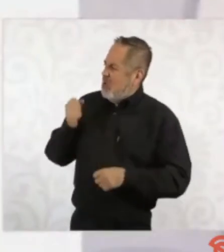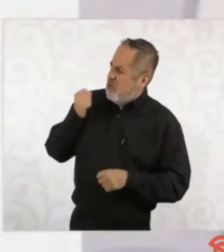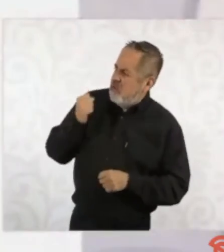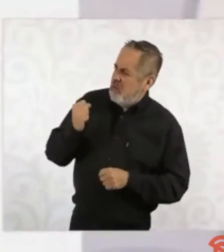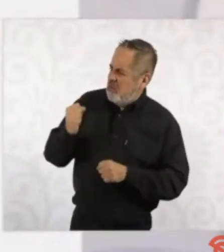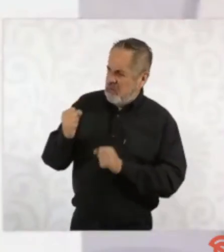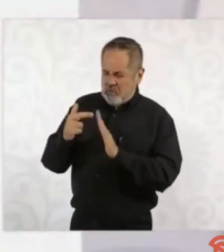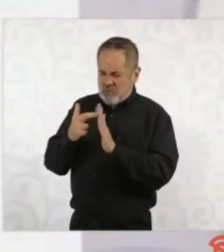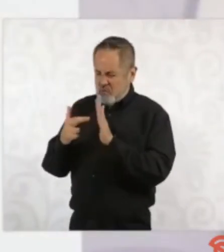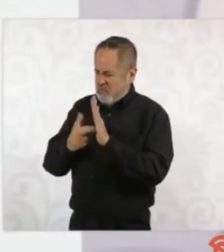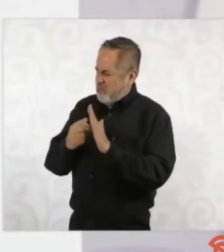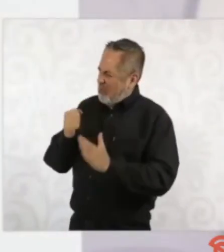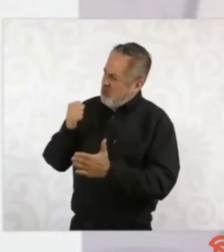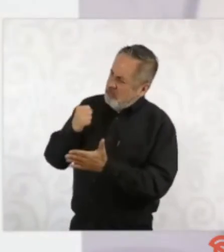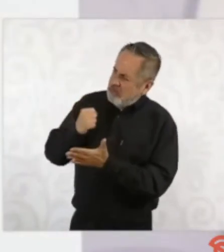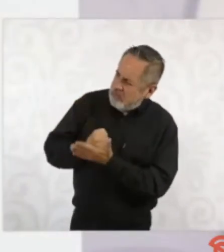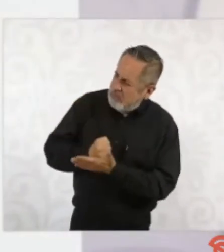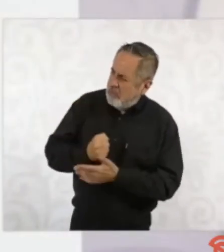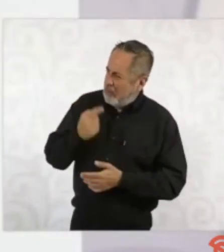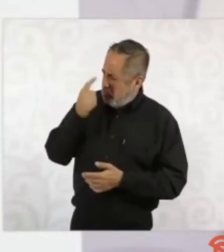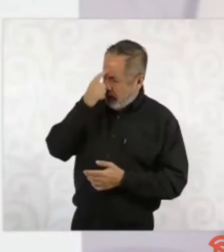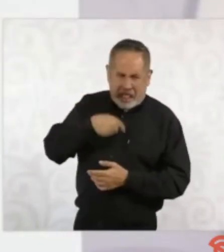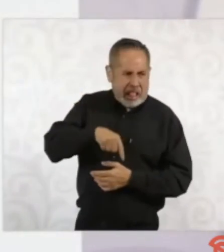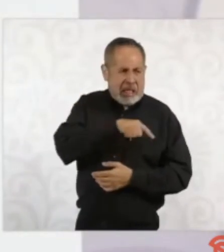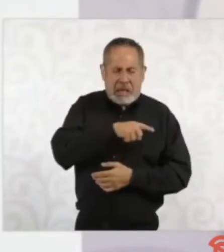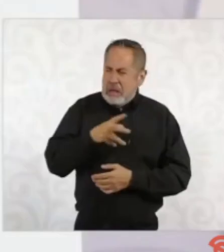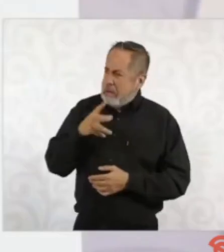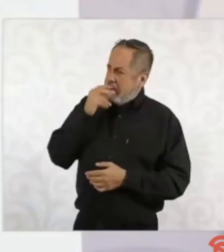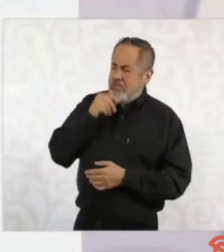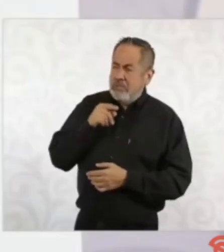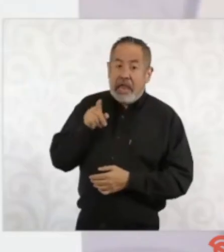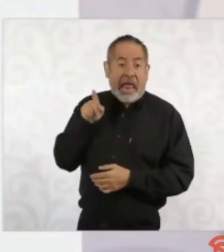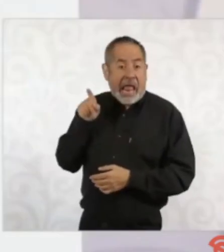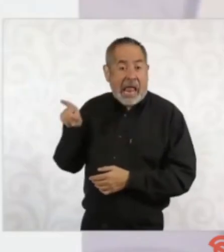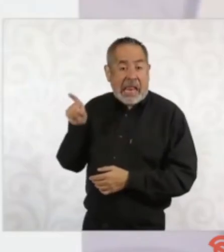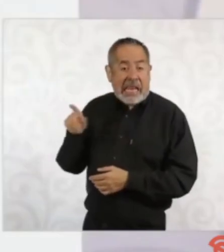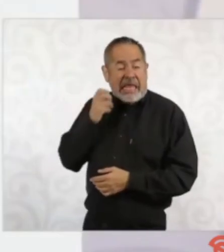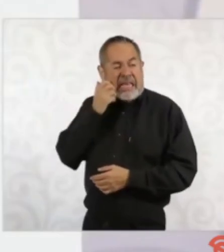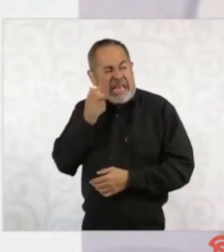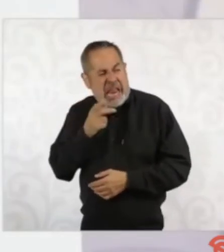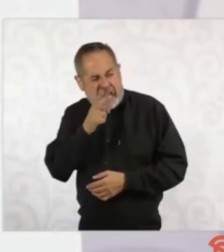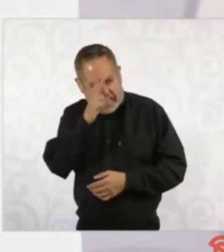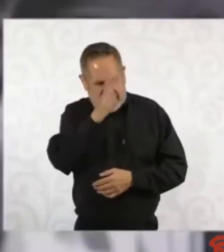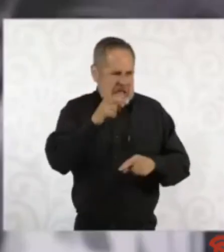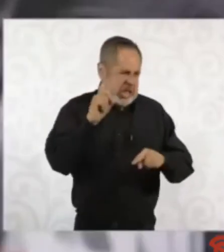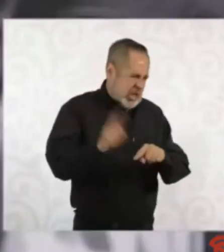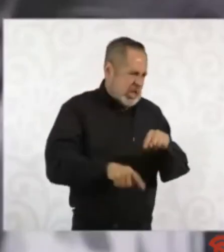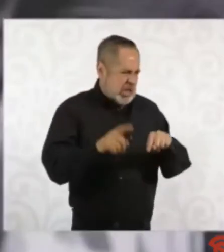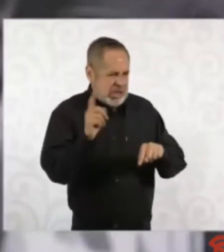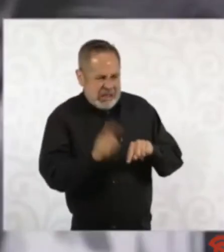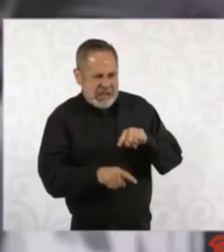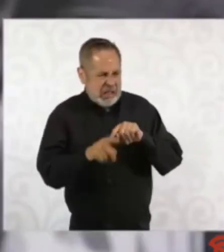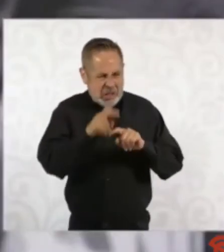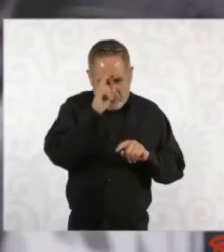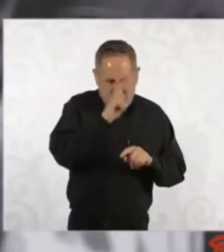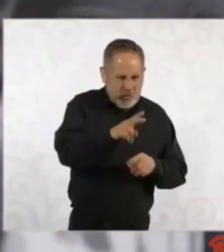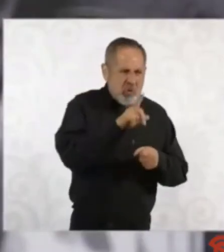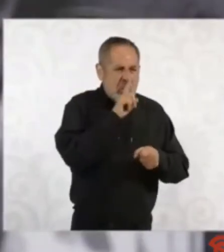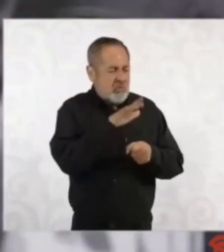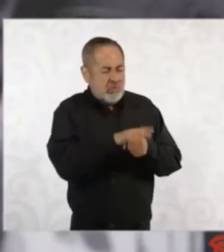lineamientos que lo que buscaban era censurar. Y también una